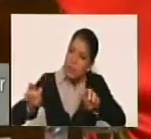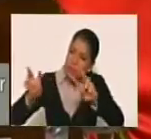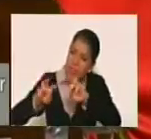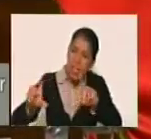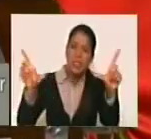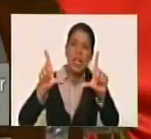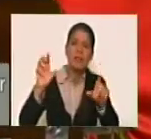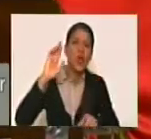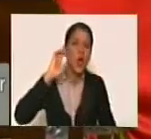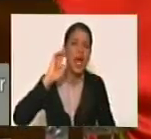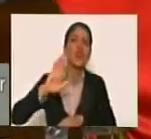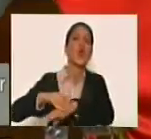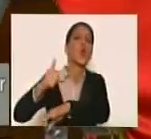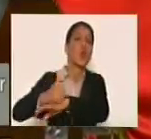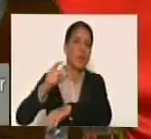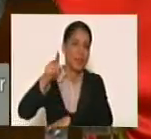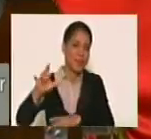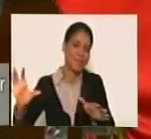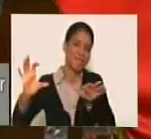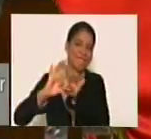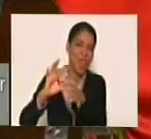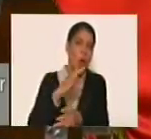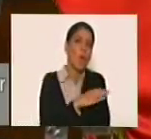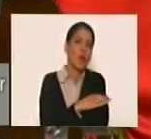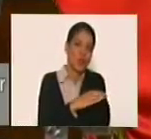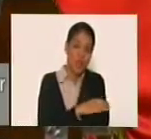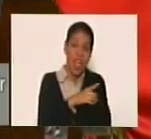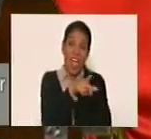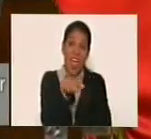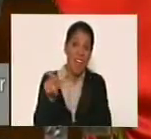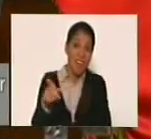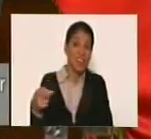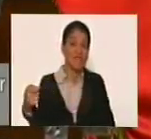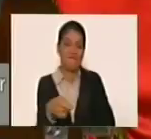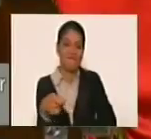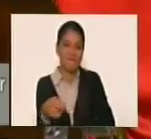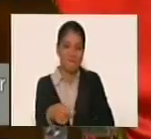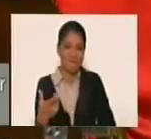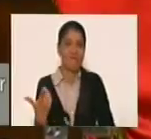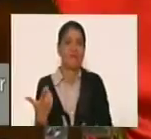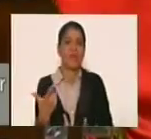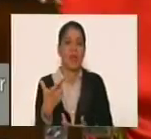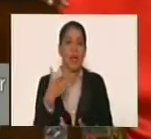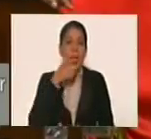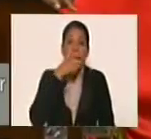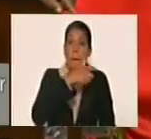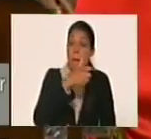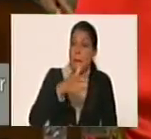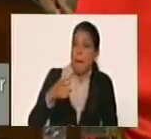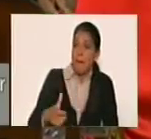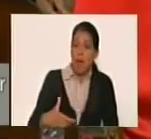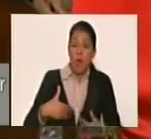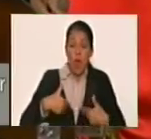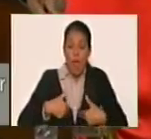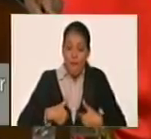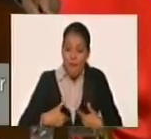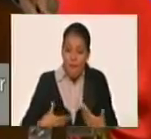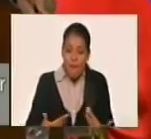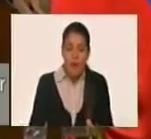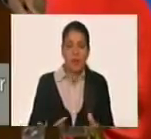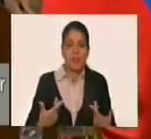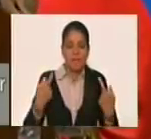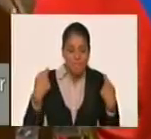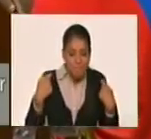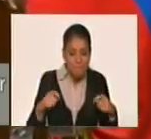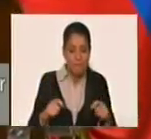para exigirle en lo adelante su colaboración y su contribución con el pueblo, que es el que está haciendo un gran esfuerzo.